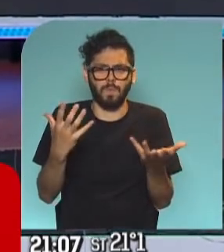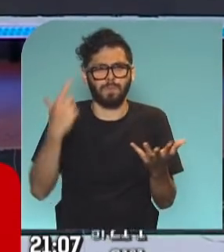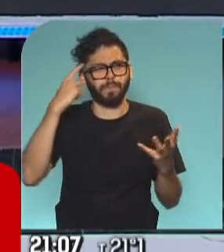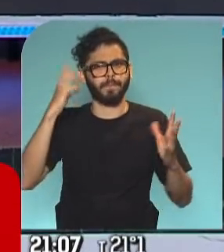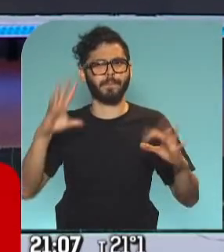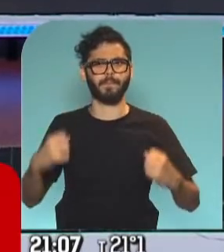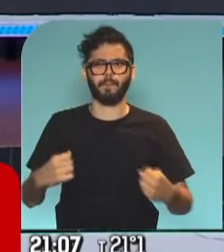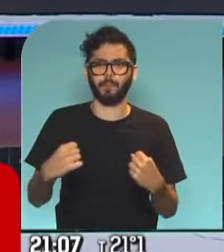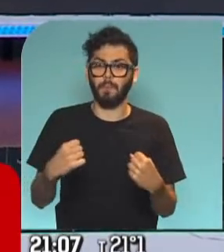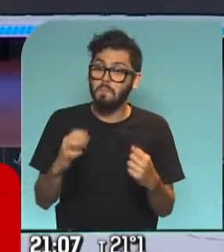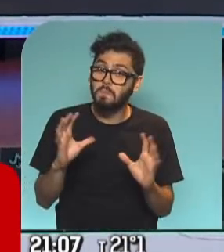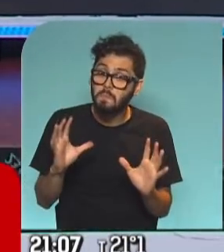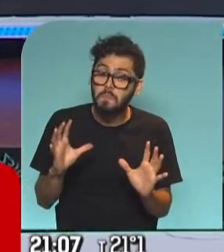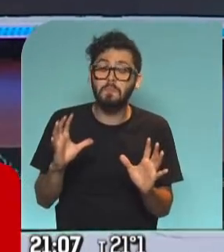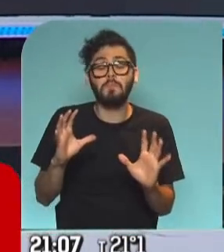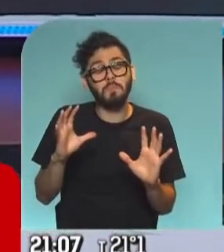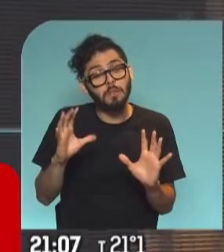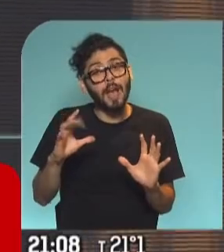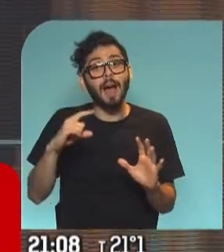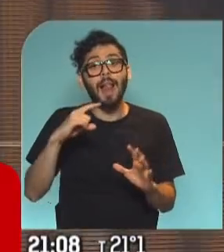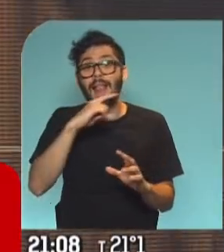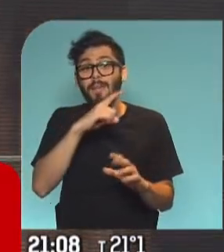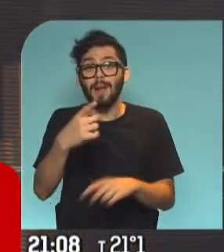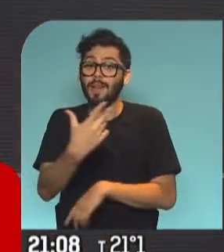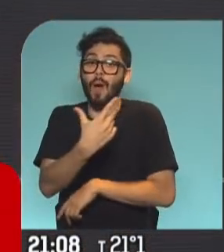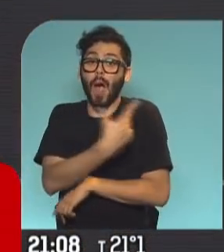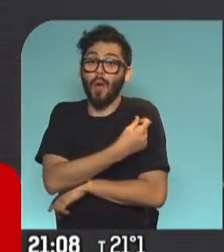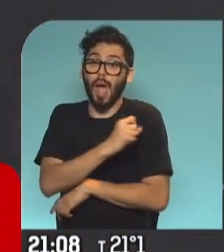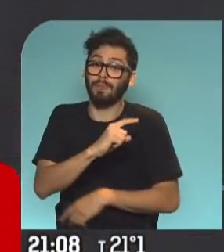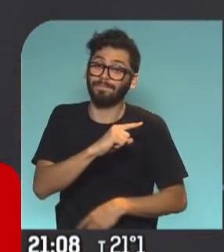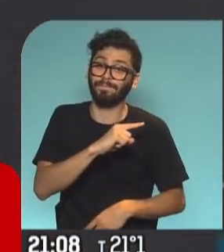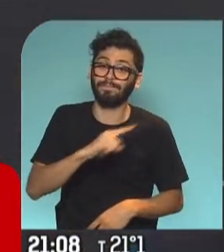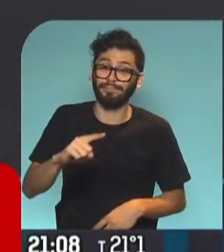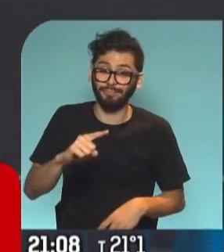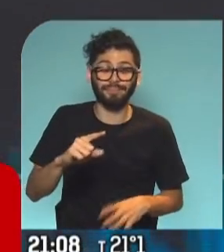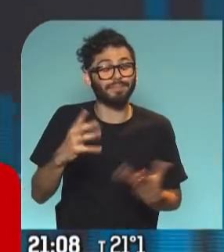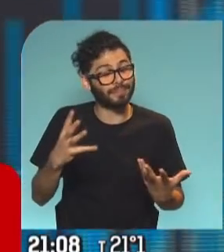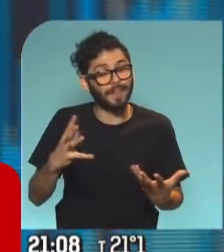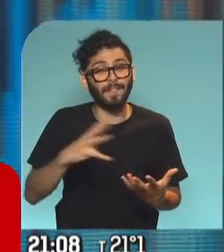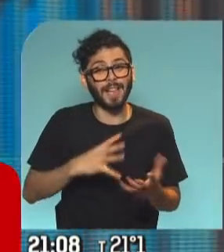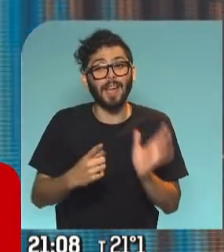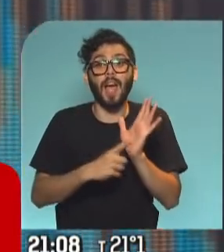preparado para esto. Pero Alemania tampoco tuvo la vacuna, ¿sí? Claro. Todavía